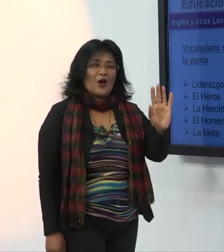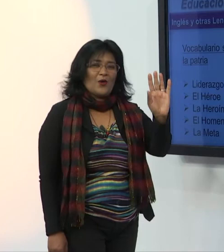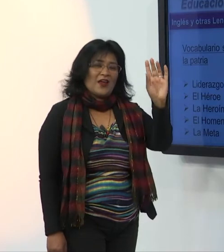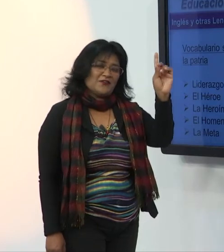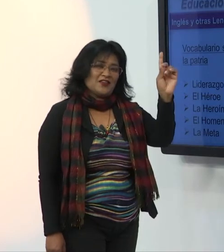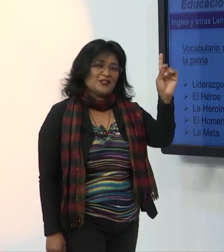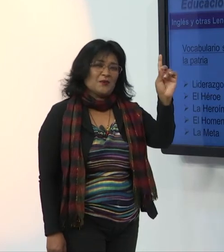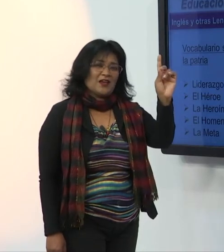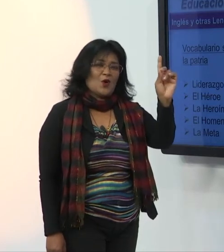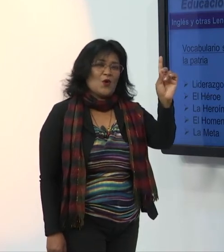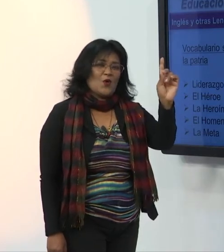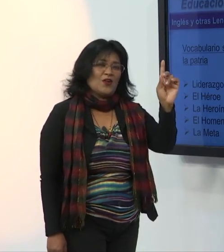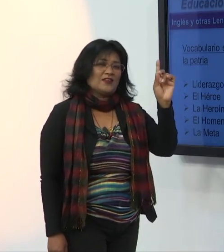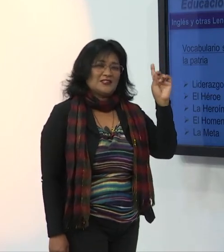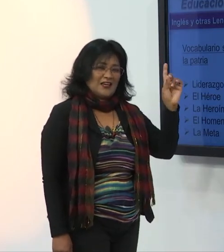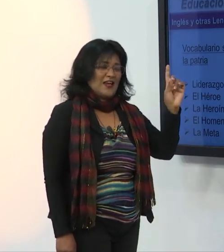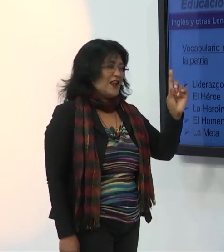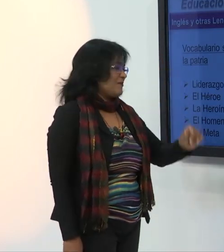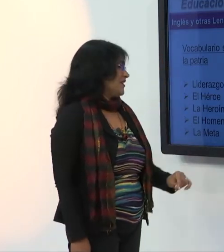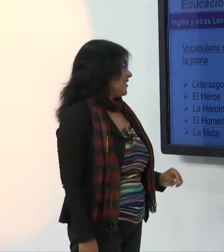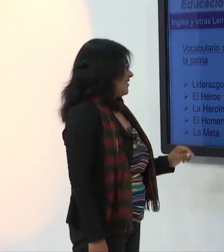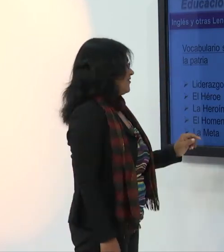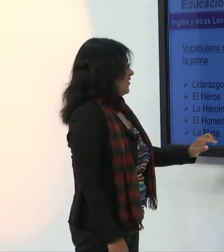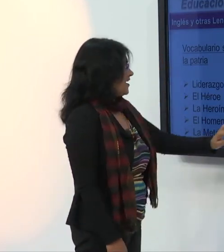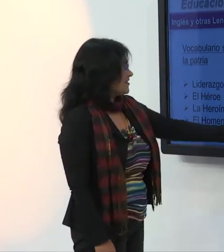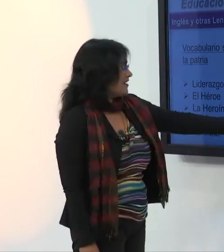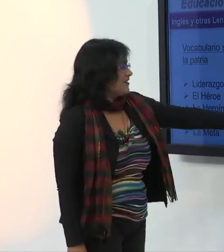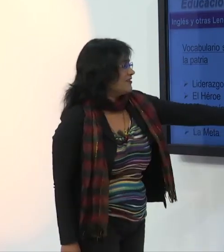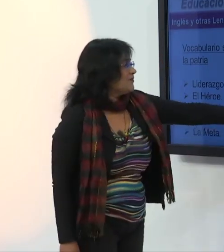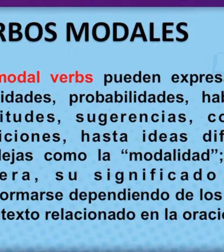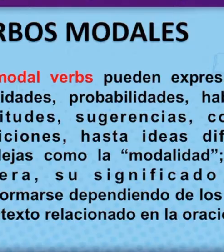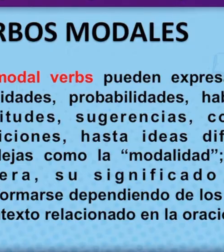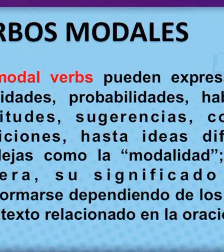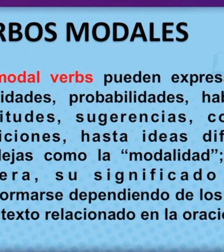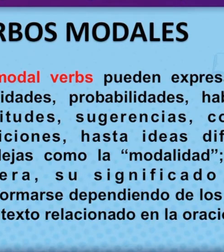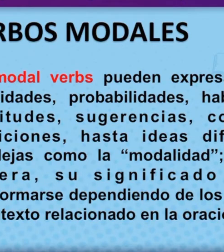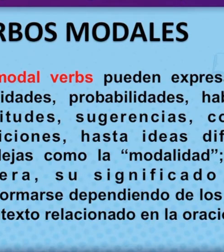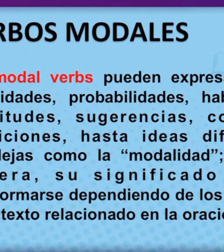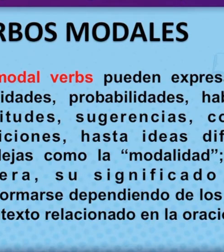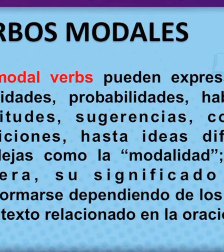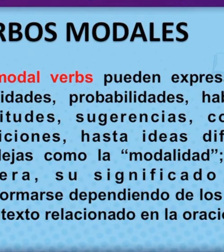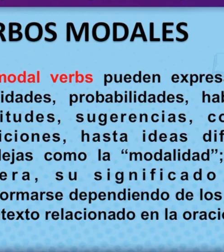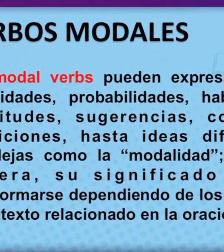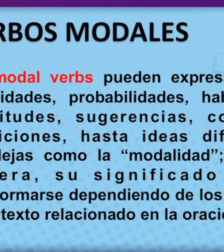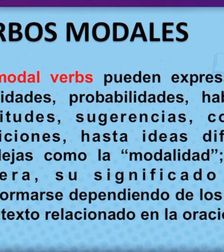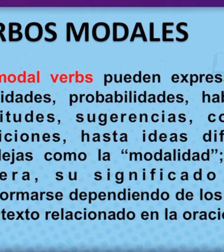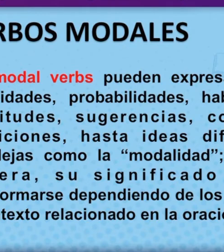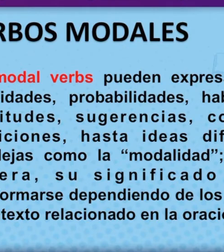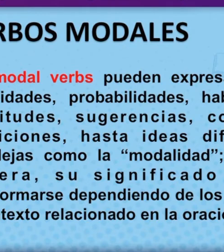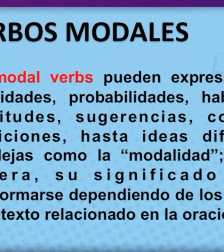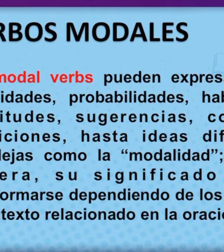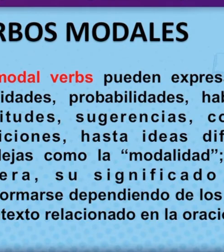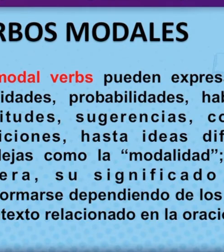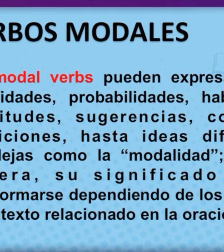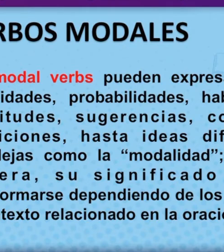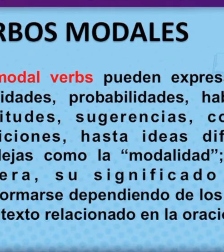wow, I reached my goal. Llegué a la meta. Excellent. Seguimos acá con los verbos modales. ¿Qué son